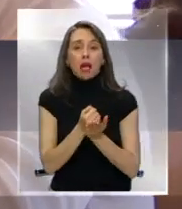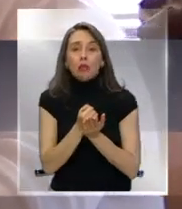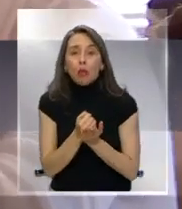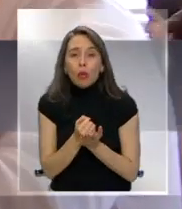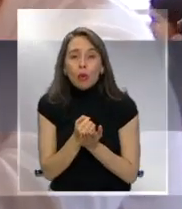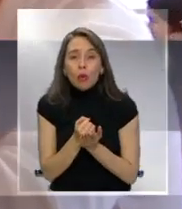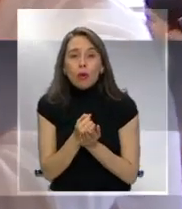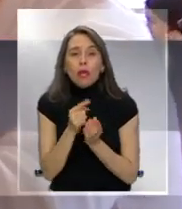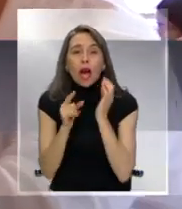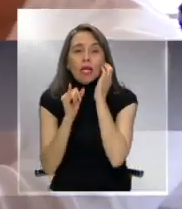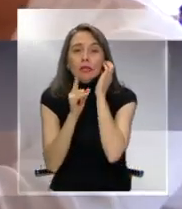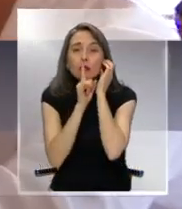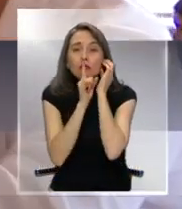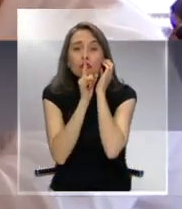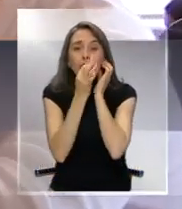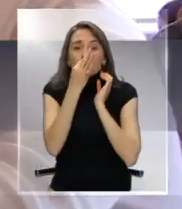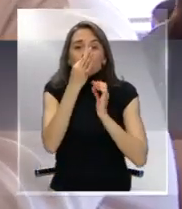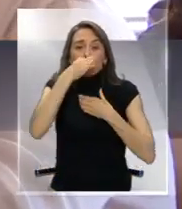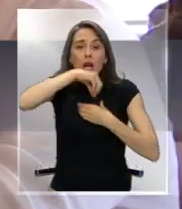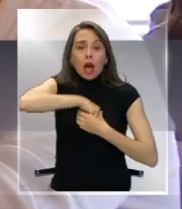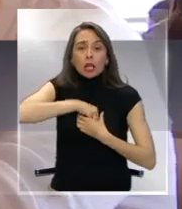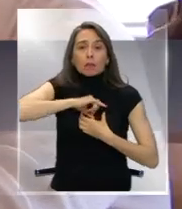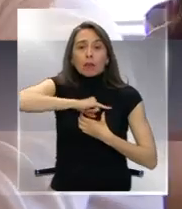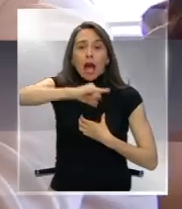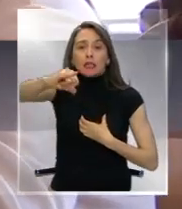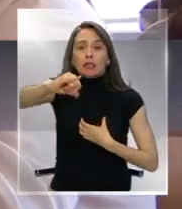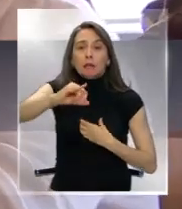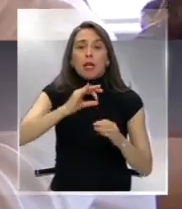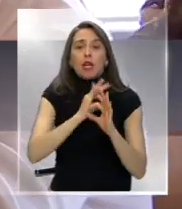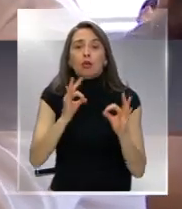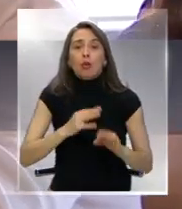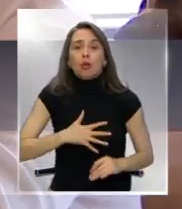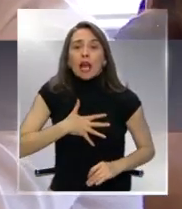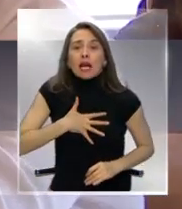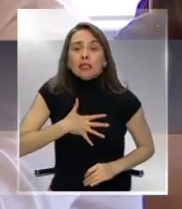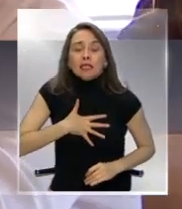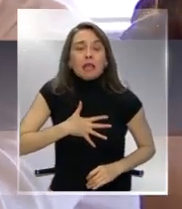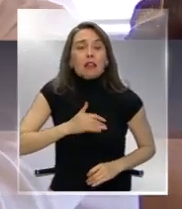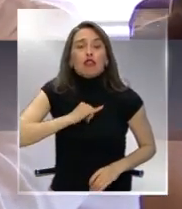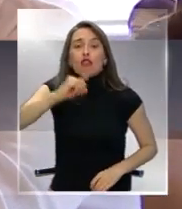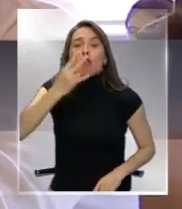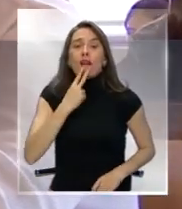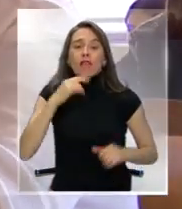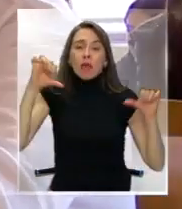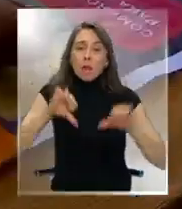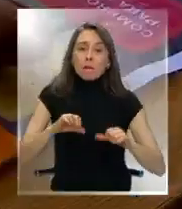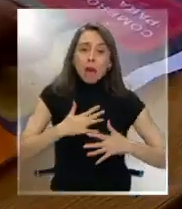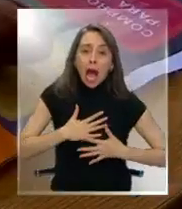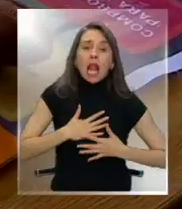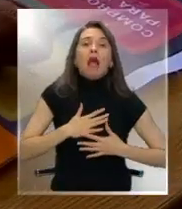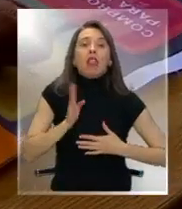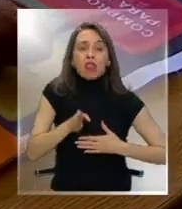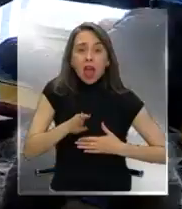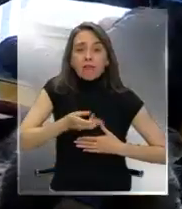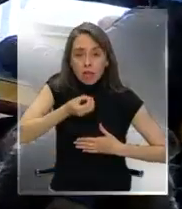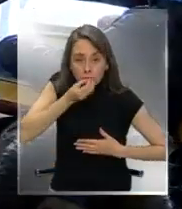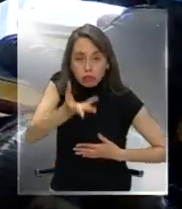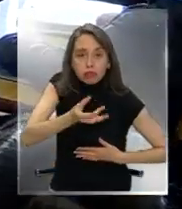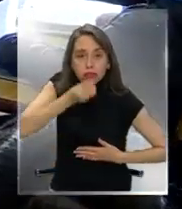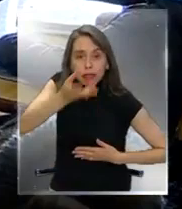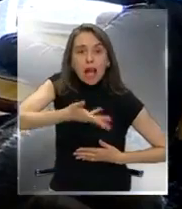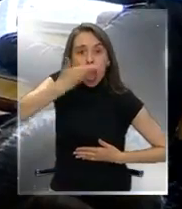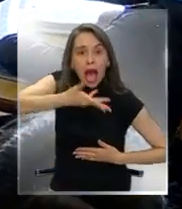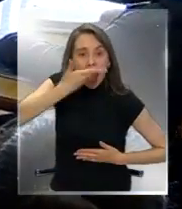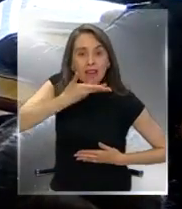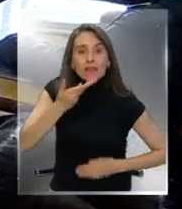para siempre y tú te vas a sentir mal por el resto de tu vida, entonces tenés que hablar.